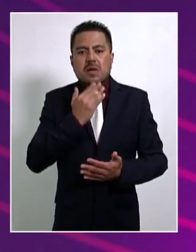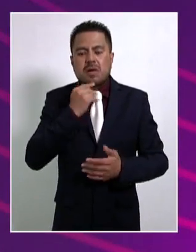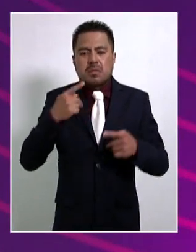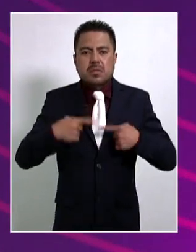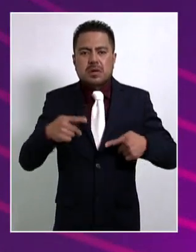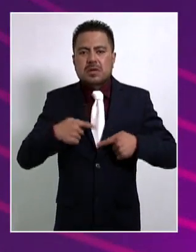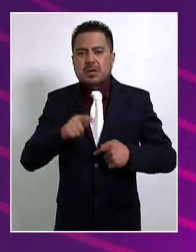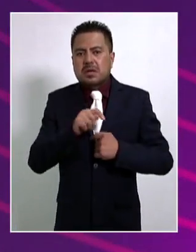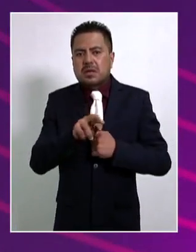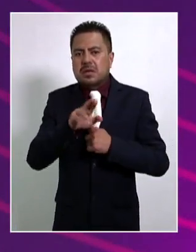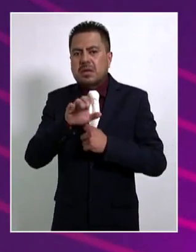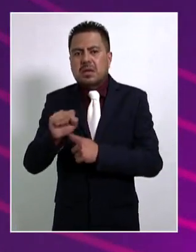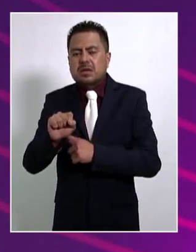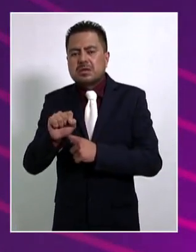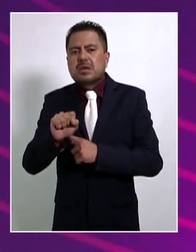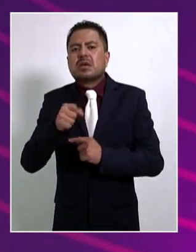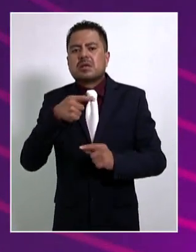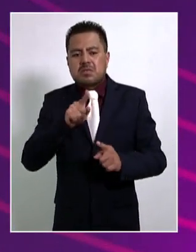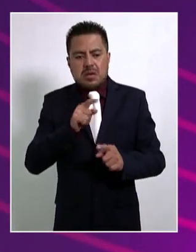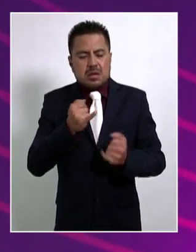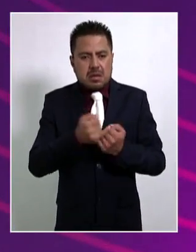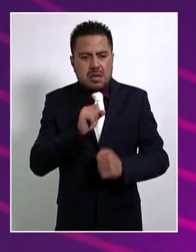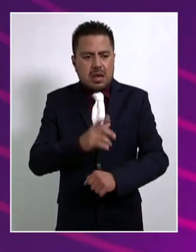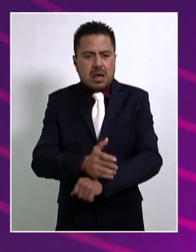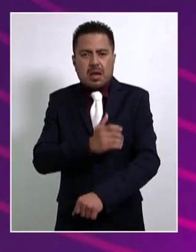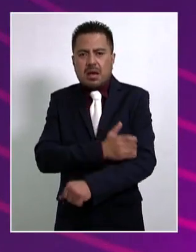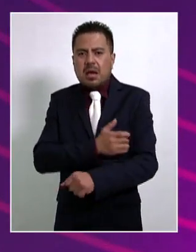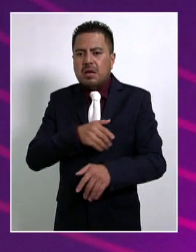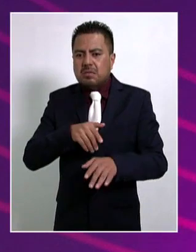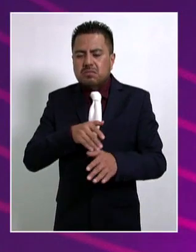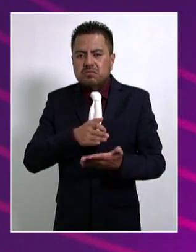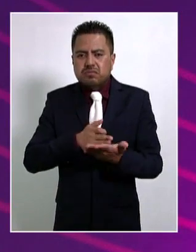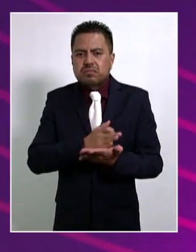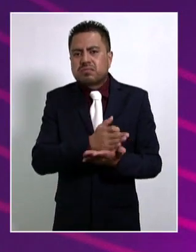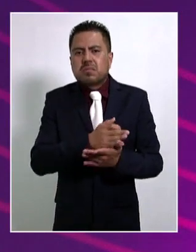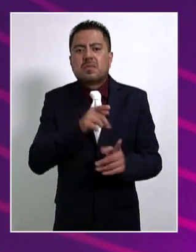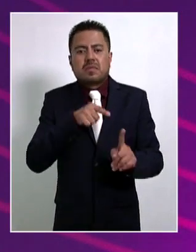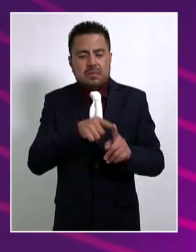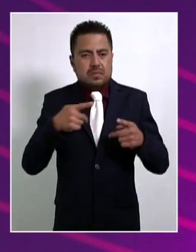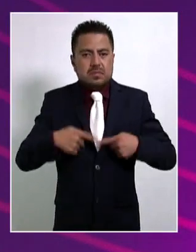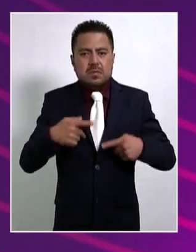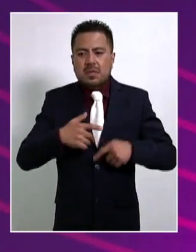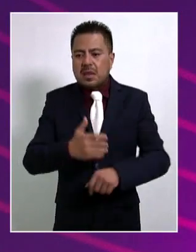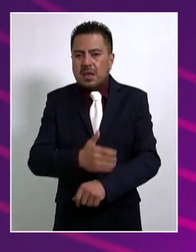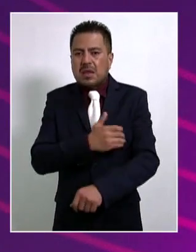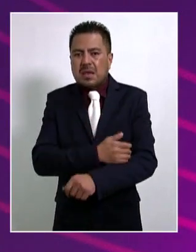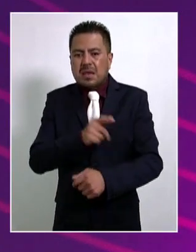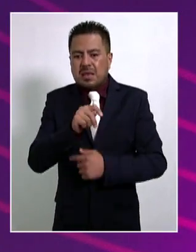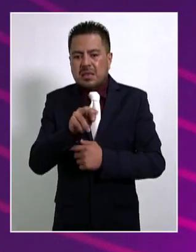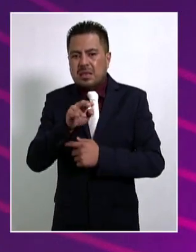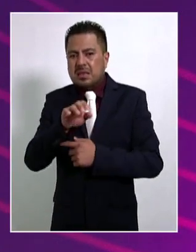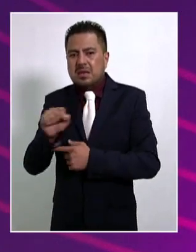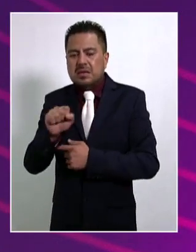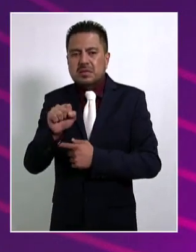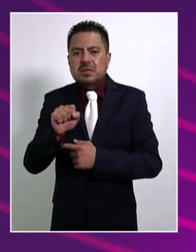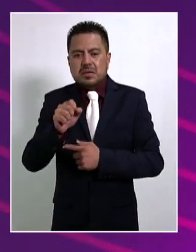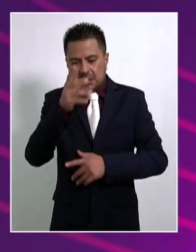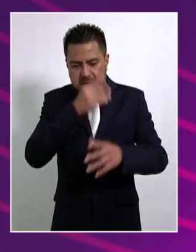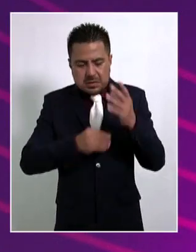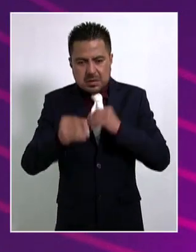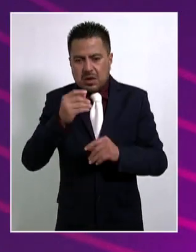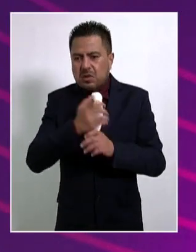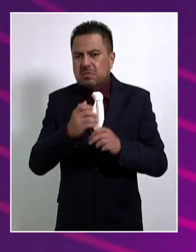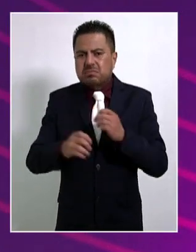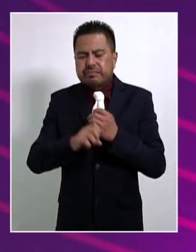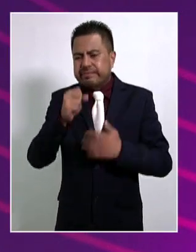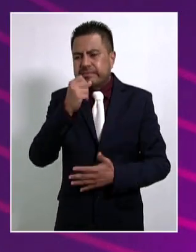las personas trans, sino también para sus acompañantes en transición, que estas personas que acompañan en transición desaprenden muchas